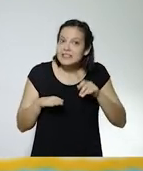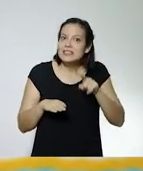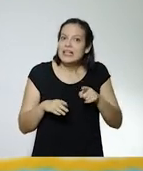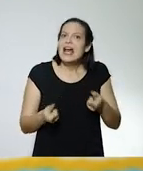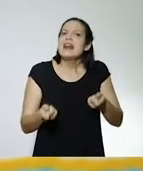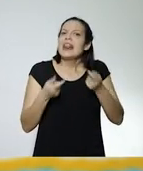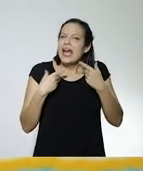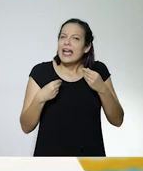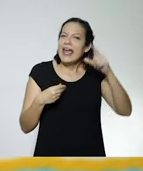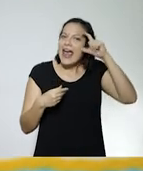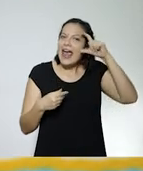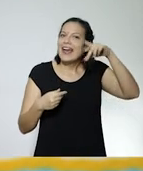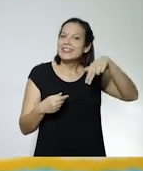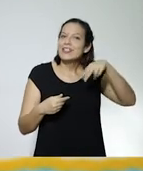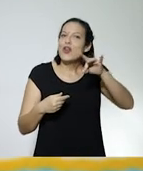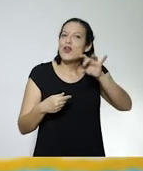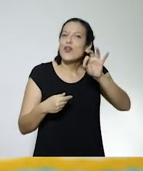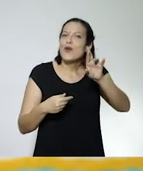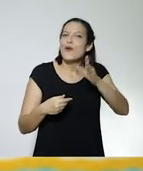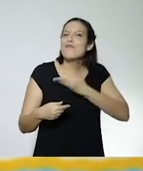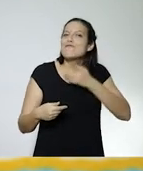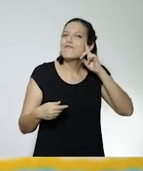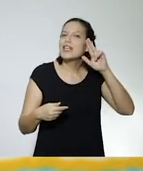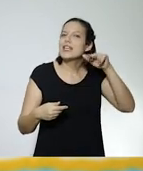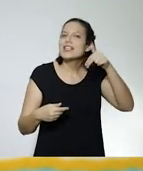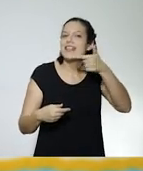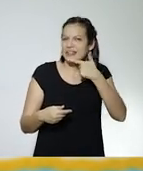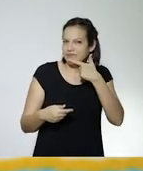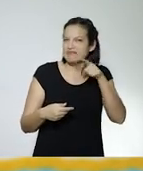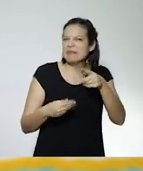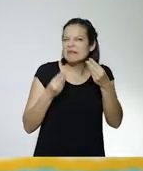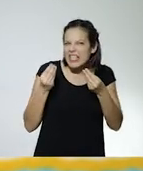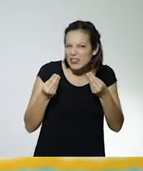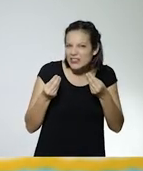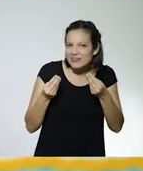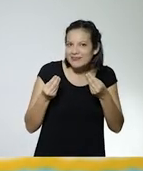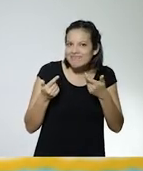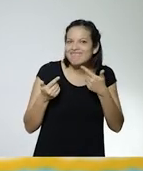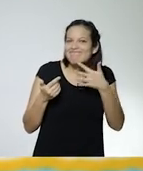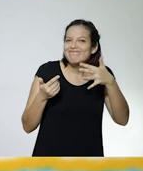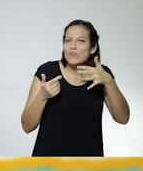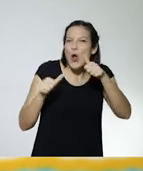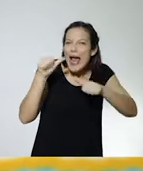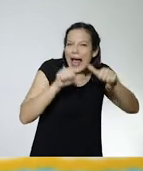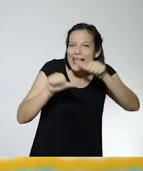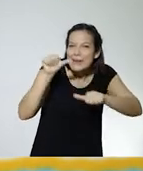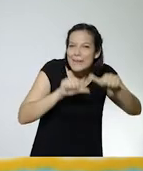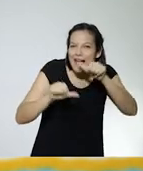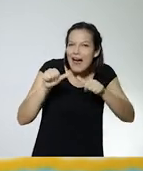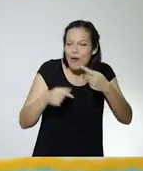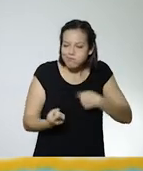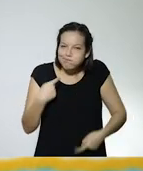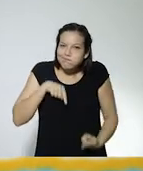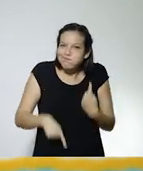genera endorfinas. ¿Y qué son las endorfinas? Son las sustancias químicas que nos